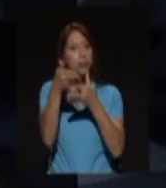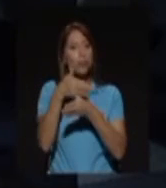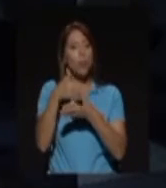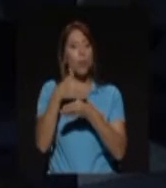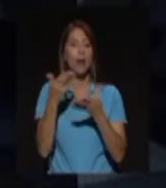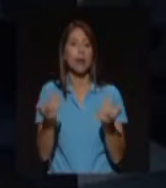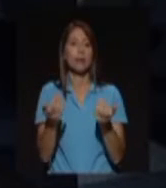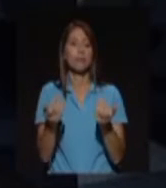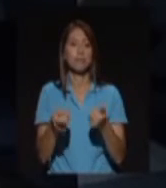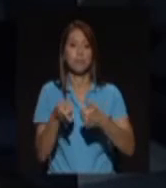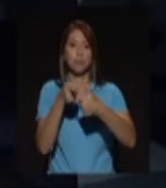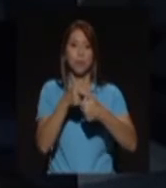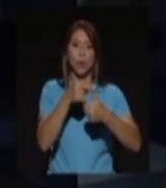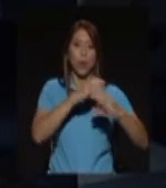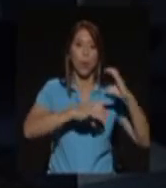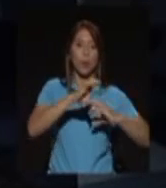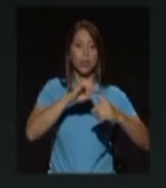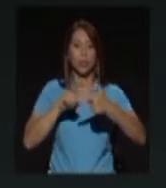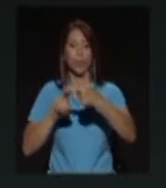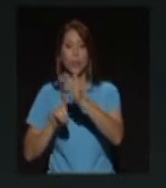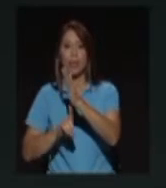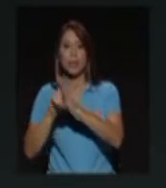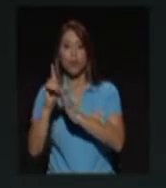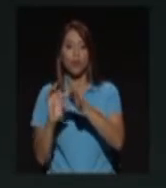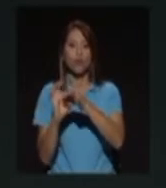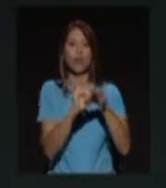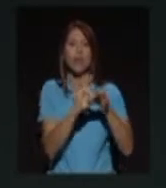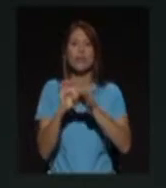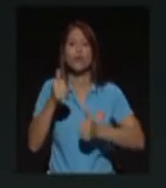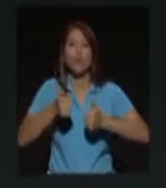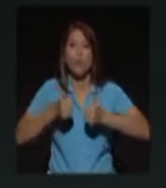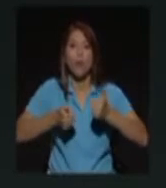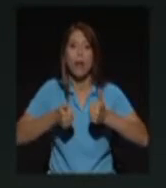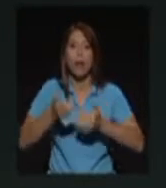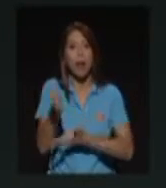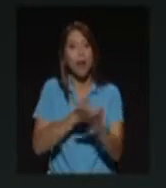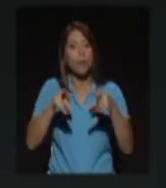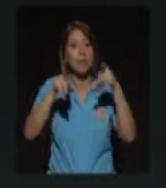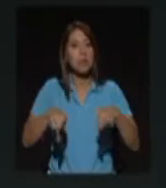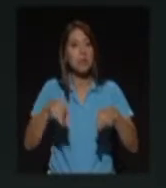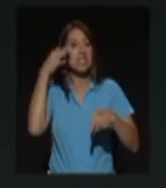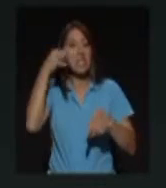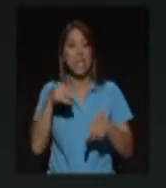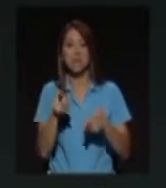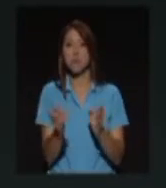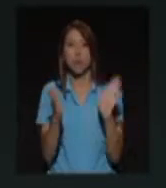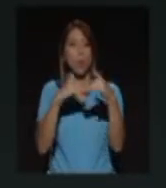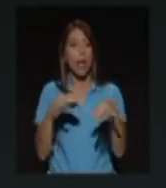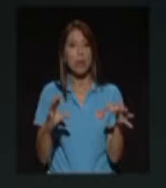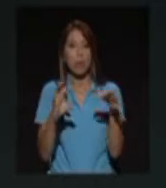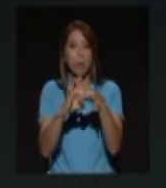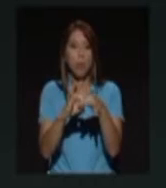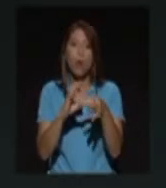la relación entre comercio y desarrollo, que alguna gente cree que incluso no la hay, más bien, bueno, o que es de